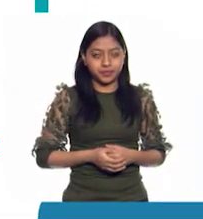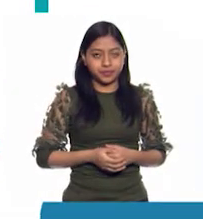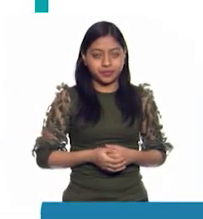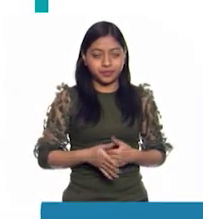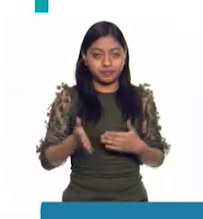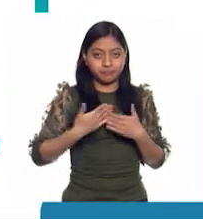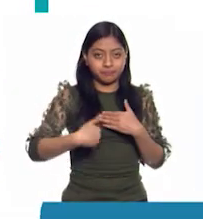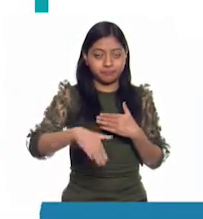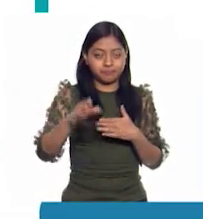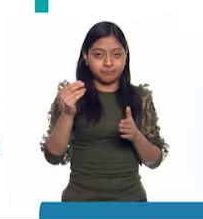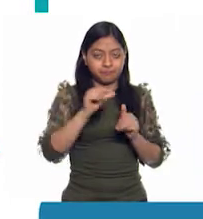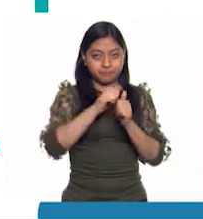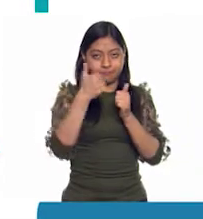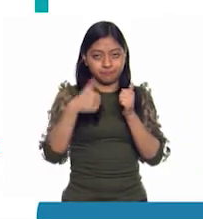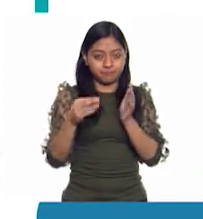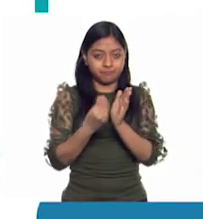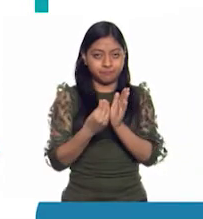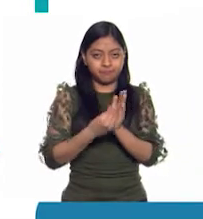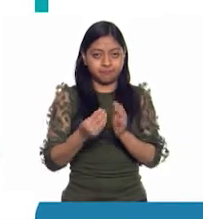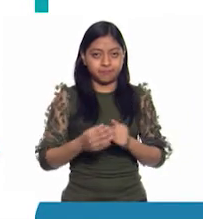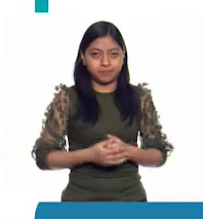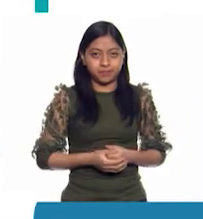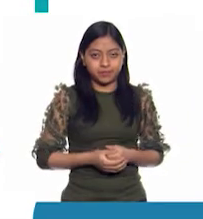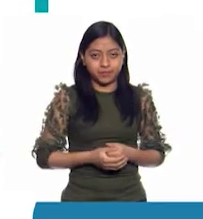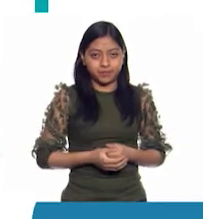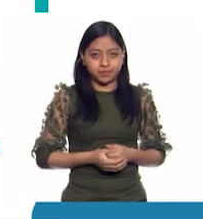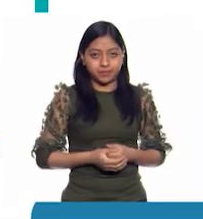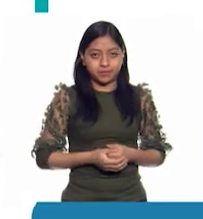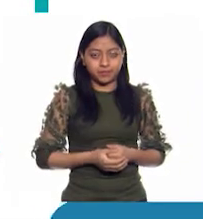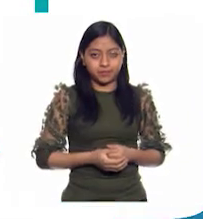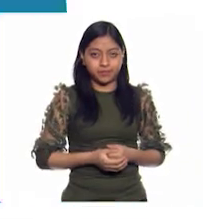A continuación, Artes.